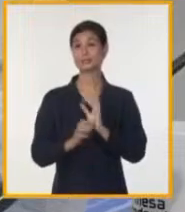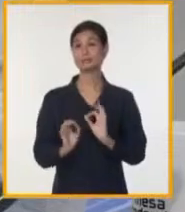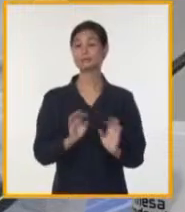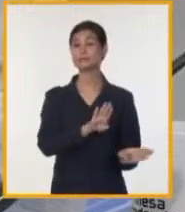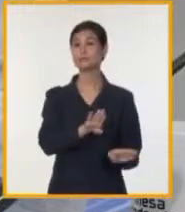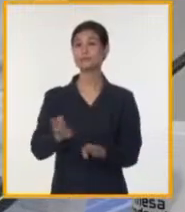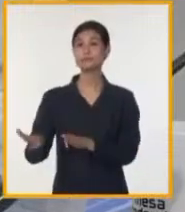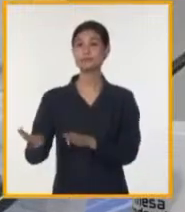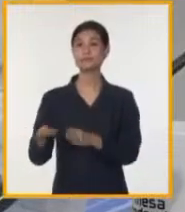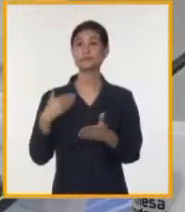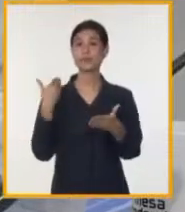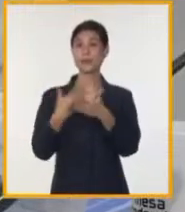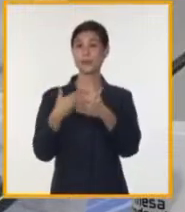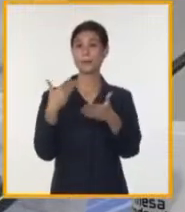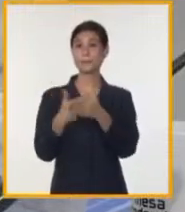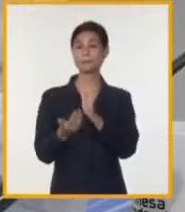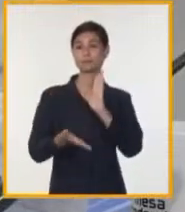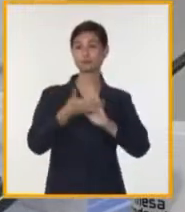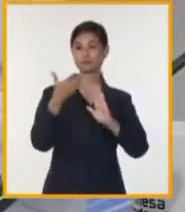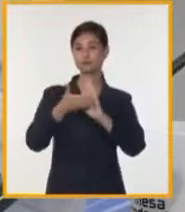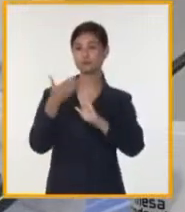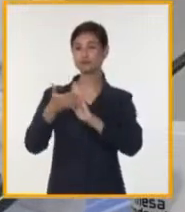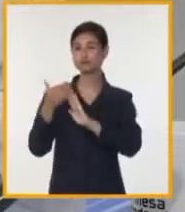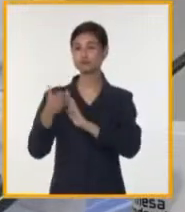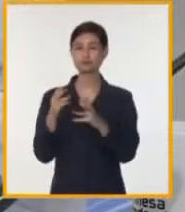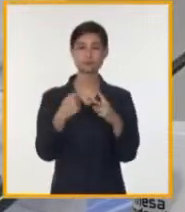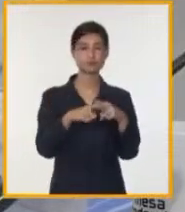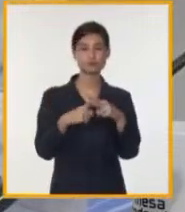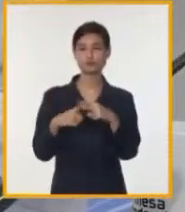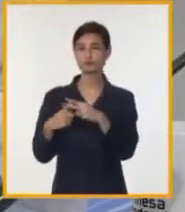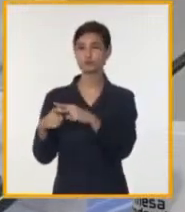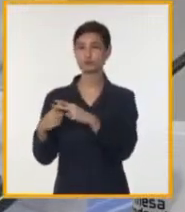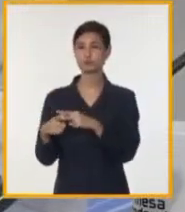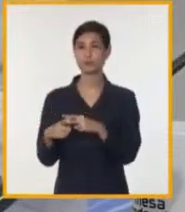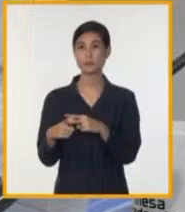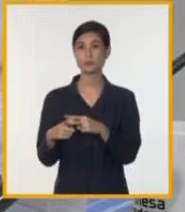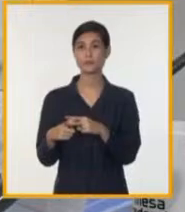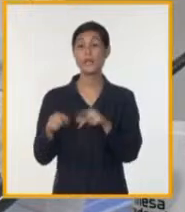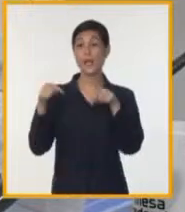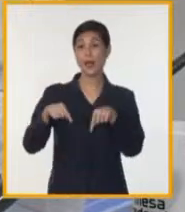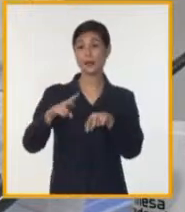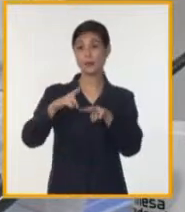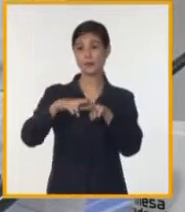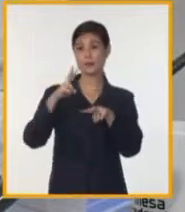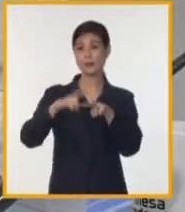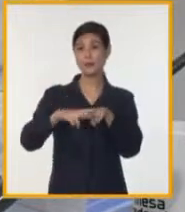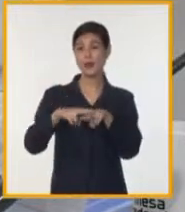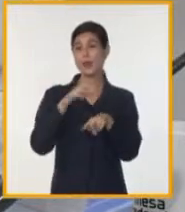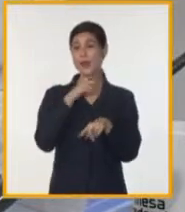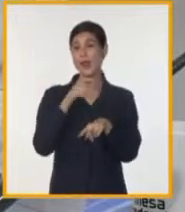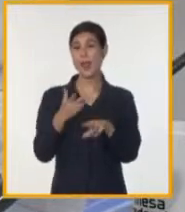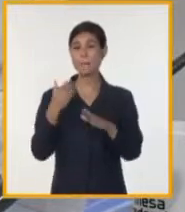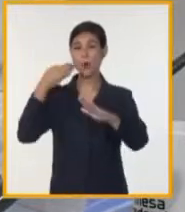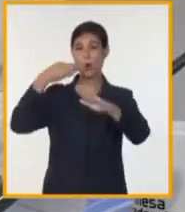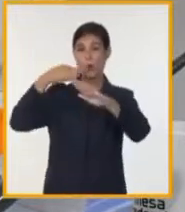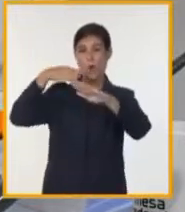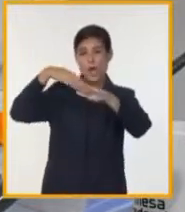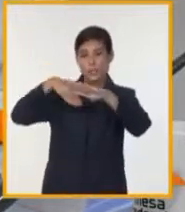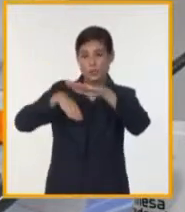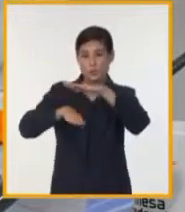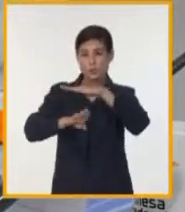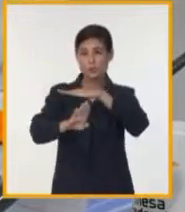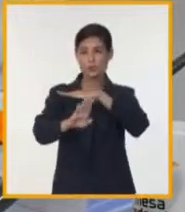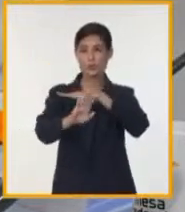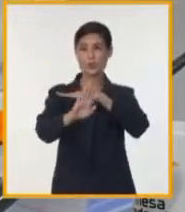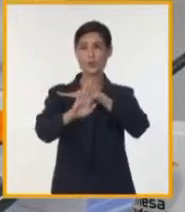de mantenimiento y construcción. Aquí en La Habana se dedica fundamentalmente a toda la parte de los túneles, el túnel de línea, el túnel de